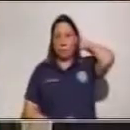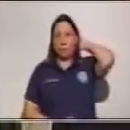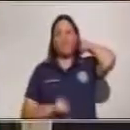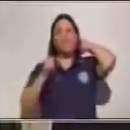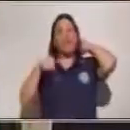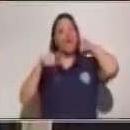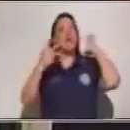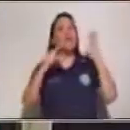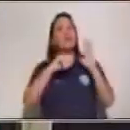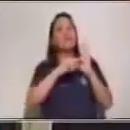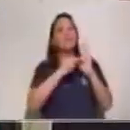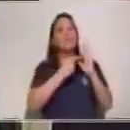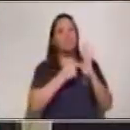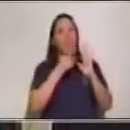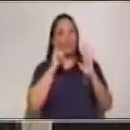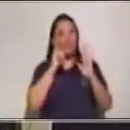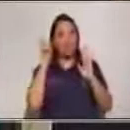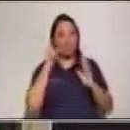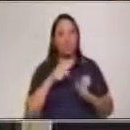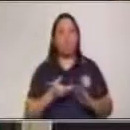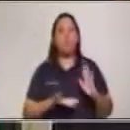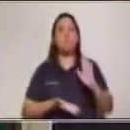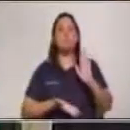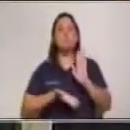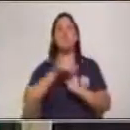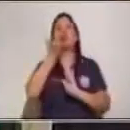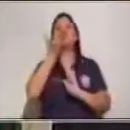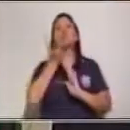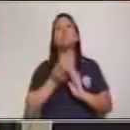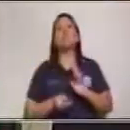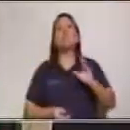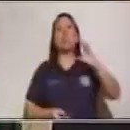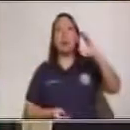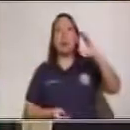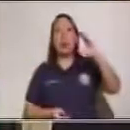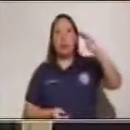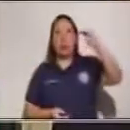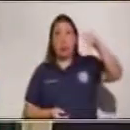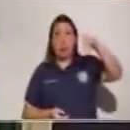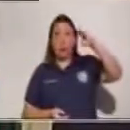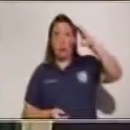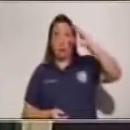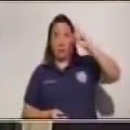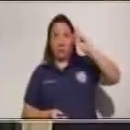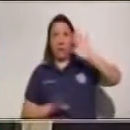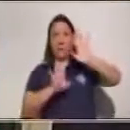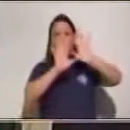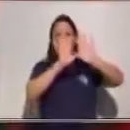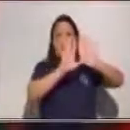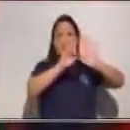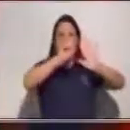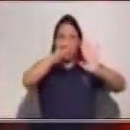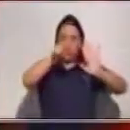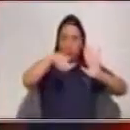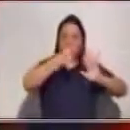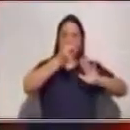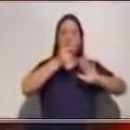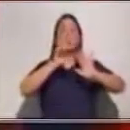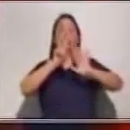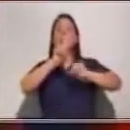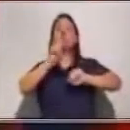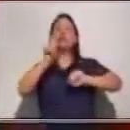Digamos que ahora me interesa encontrar el máximo común divisor entre 10 y